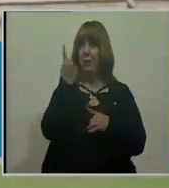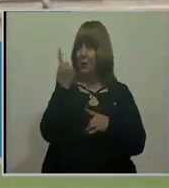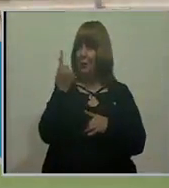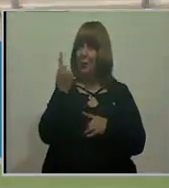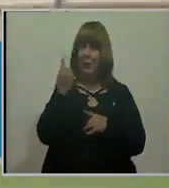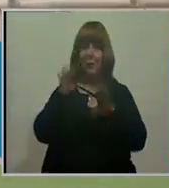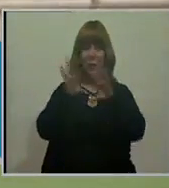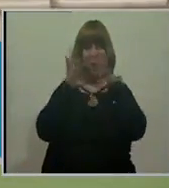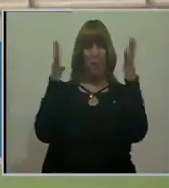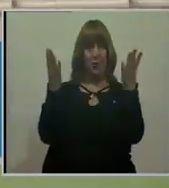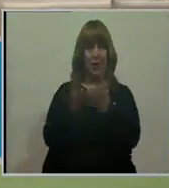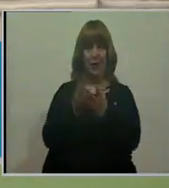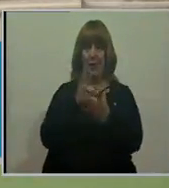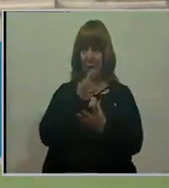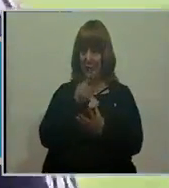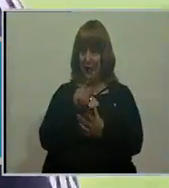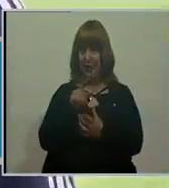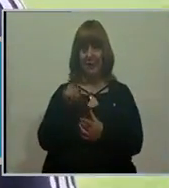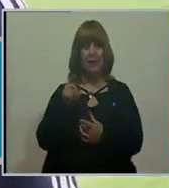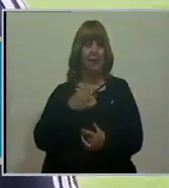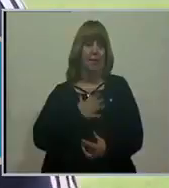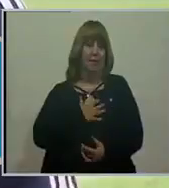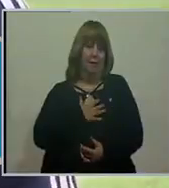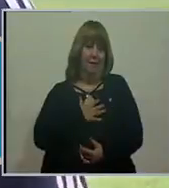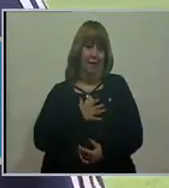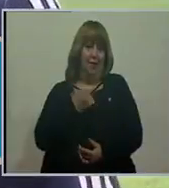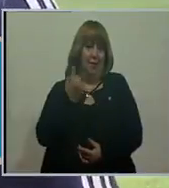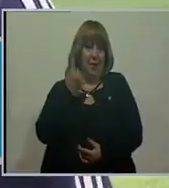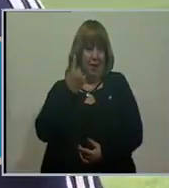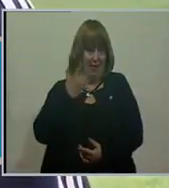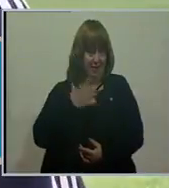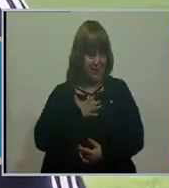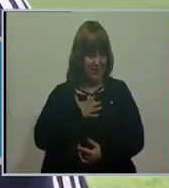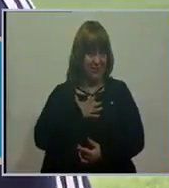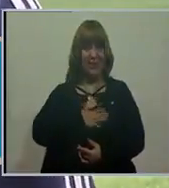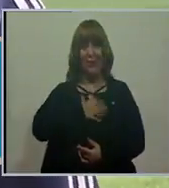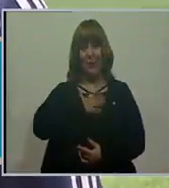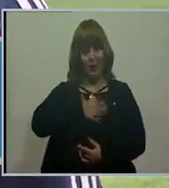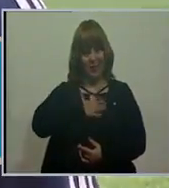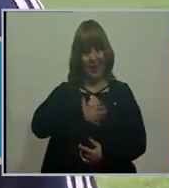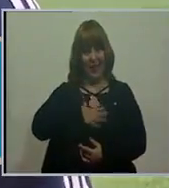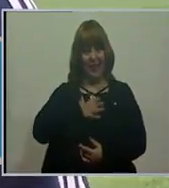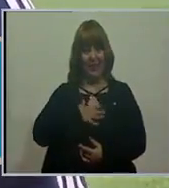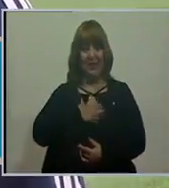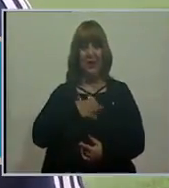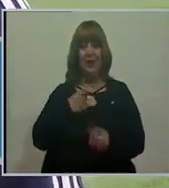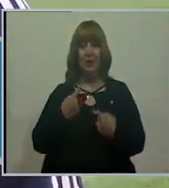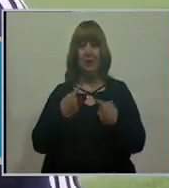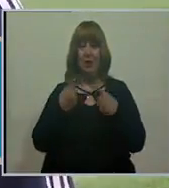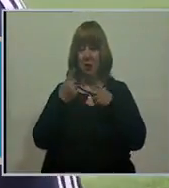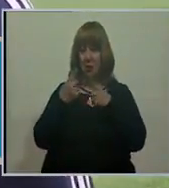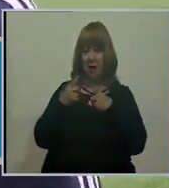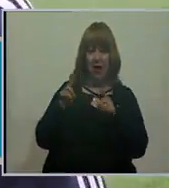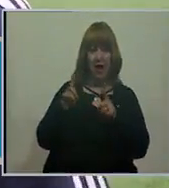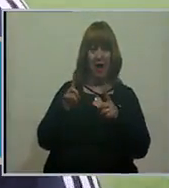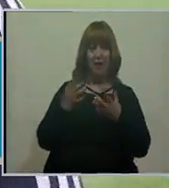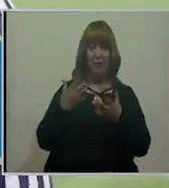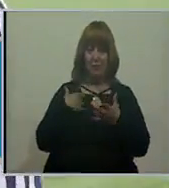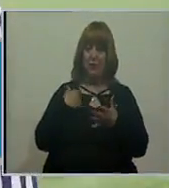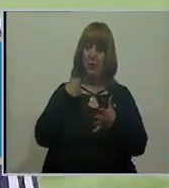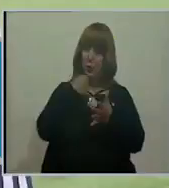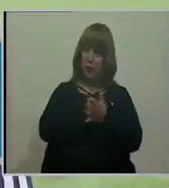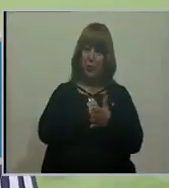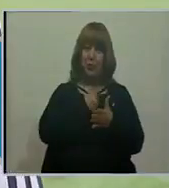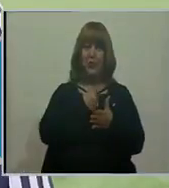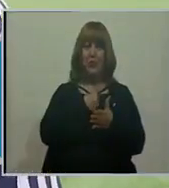situación? Bien, contento, obviamente un poco... rara la situación por cómo se dio todo, aprovechando para